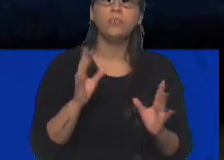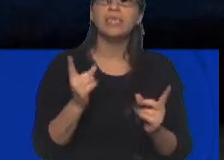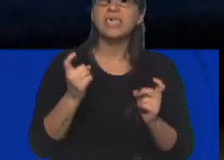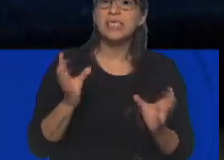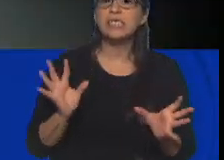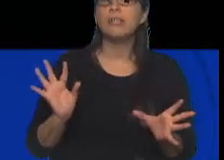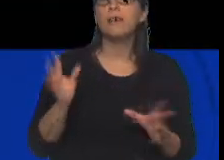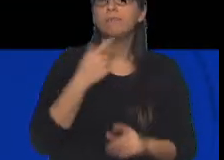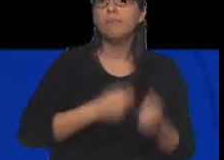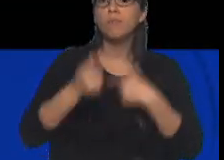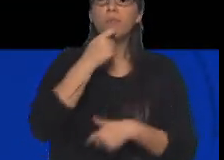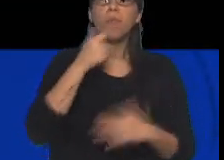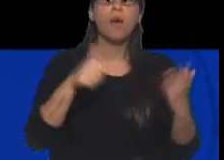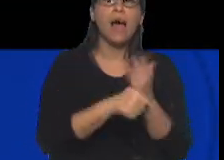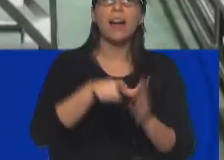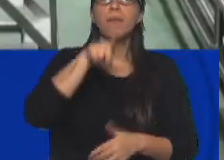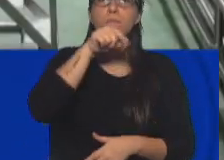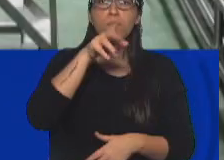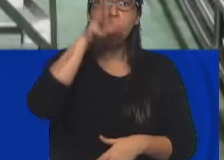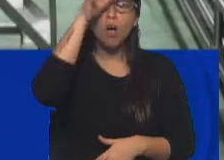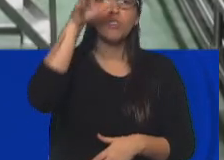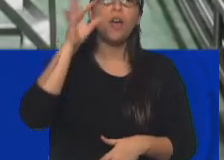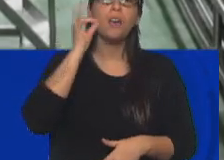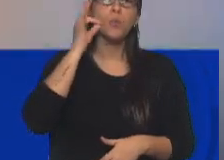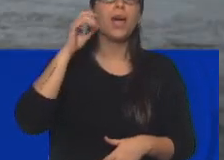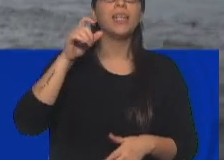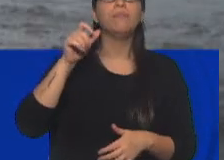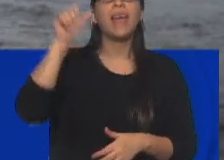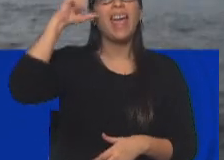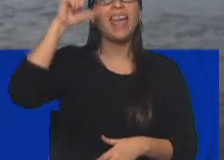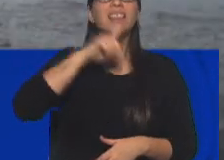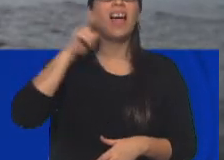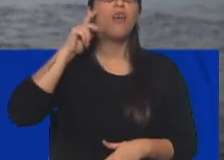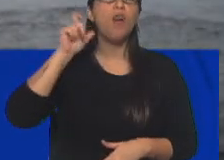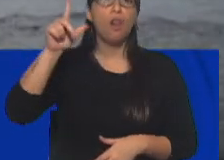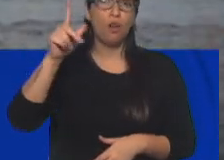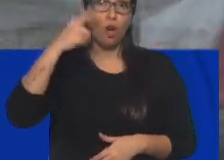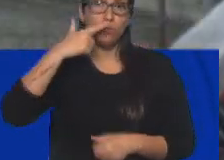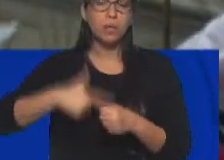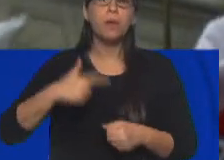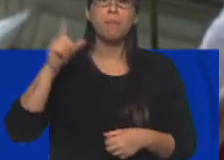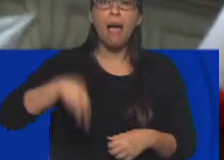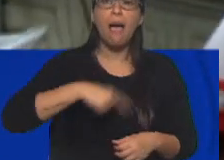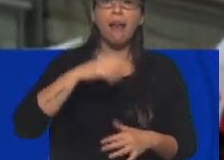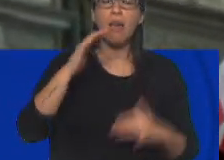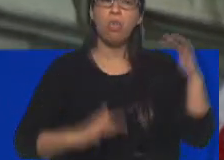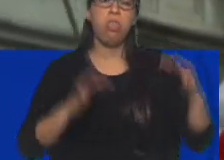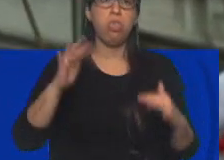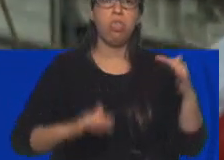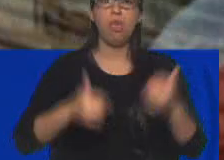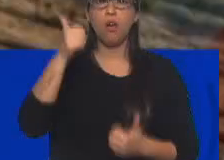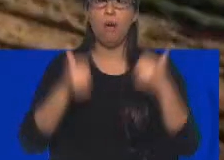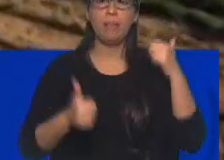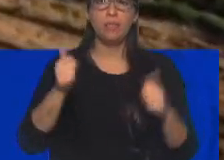en importaciones como carne, pollo, azúcar y etanol, en caso de que su ingreso amenace con desestabilizar a los productores